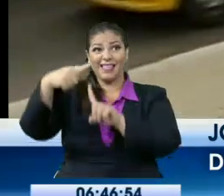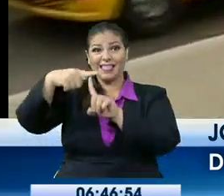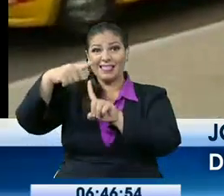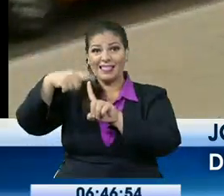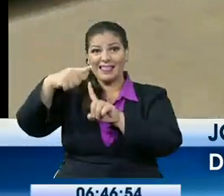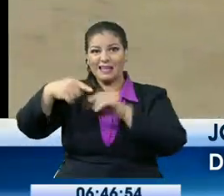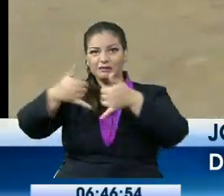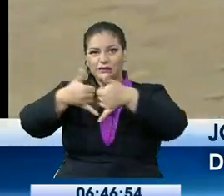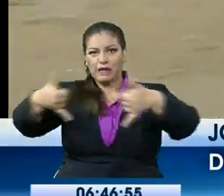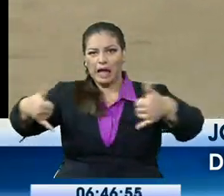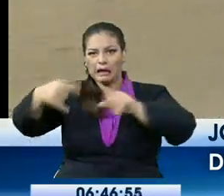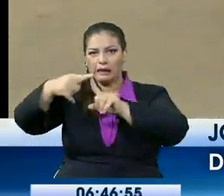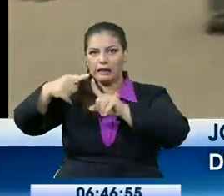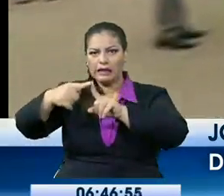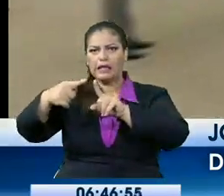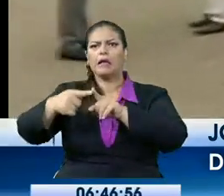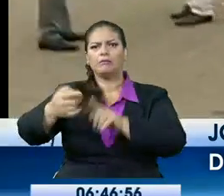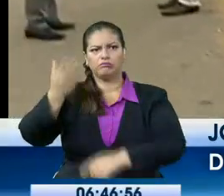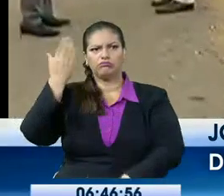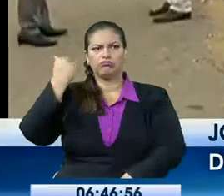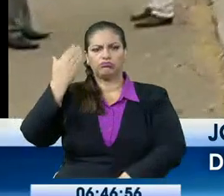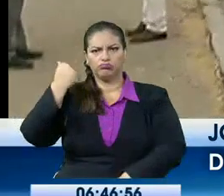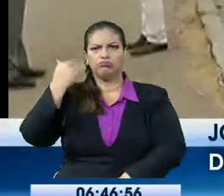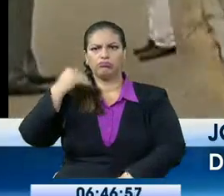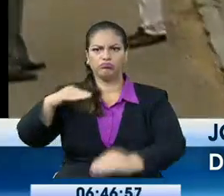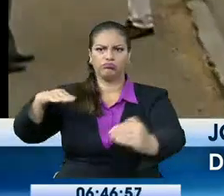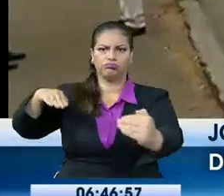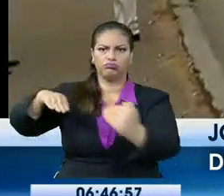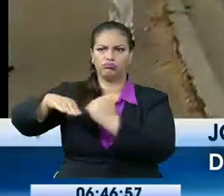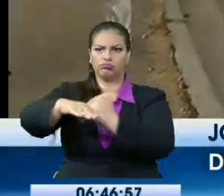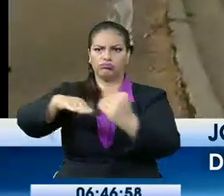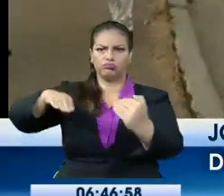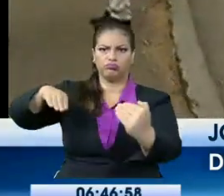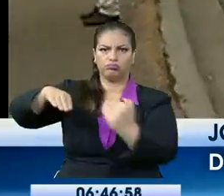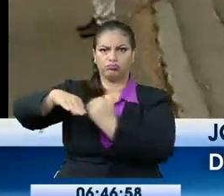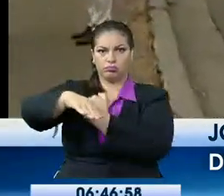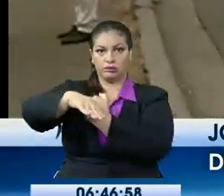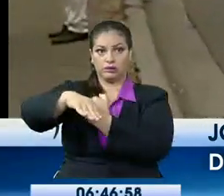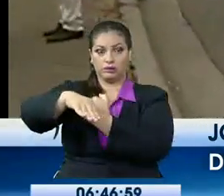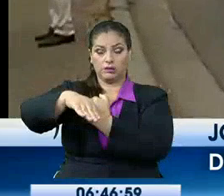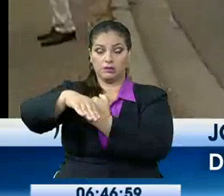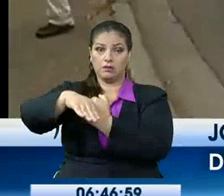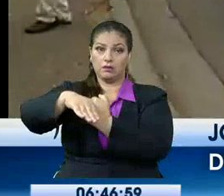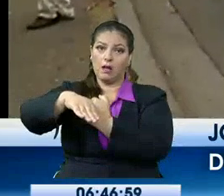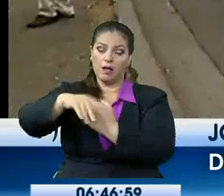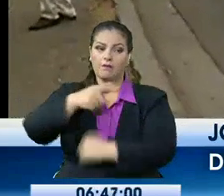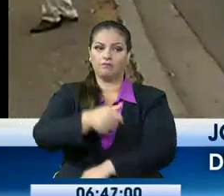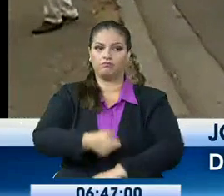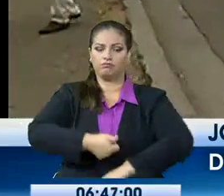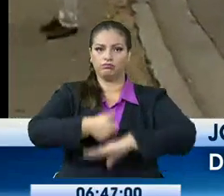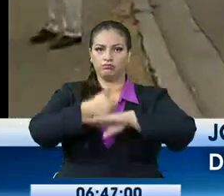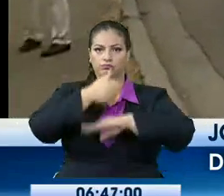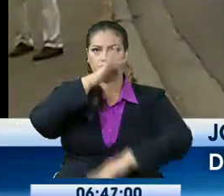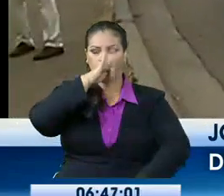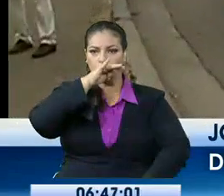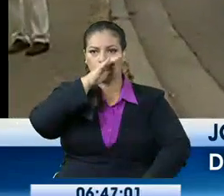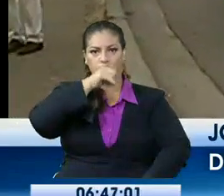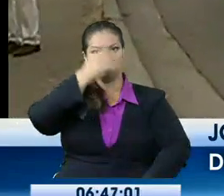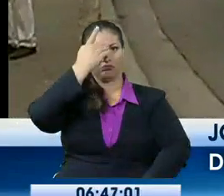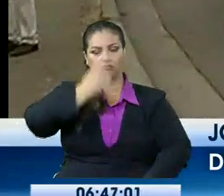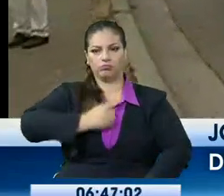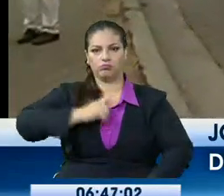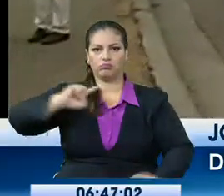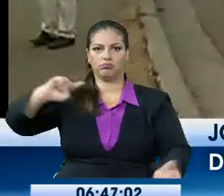ingreso, desde este fin de semana fue bloqueada para aquellos que pretenden ingresar por esta ruta hacia las ciudadelas